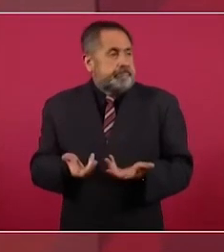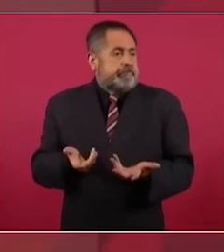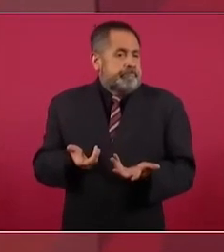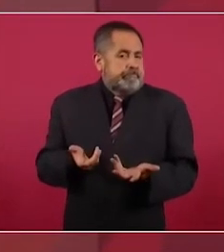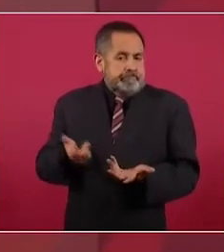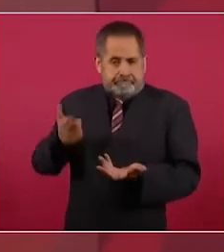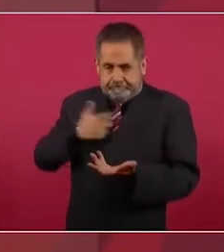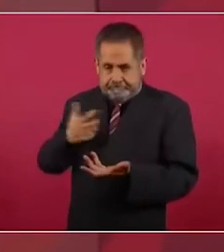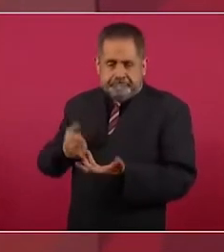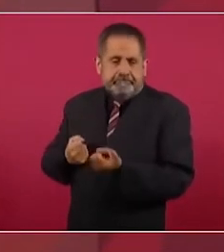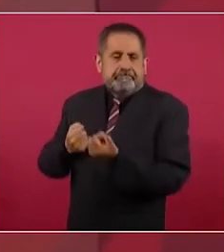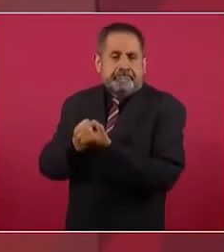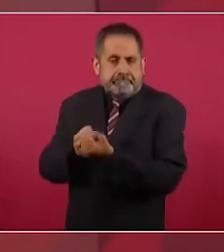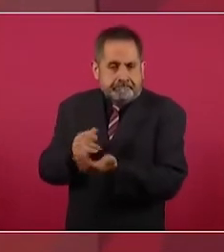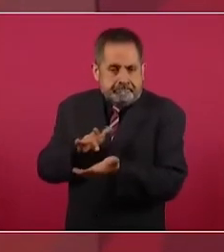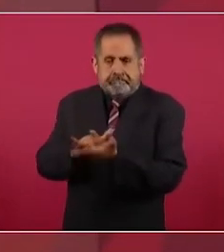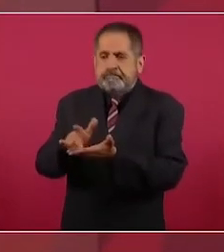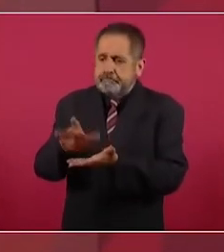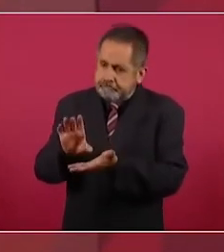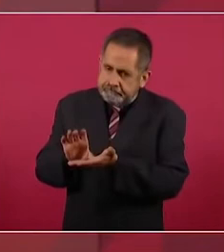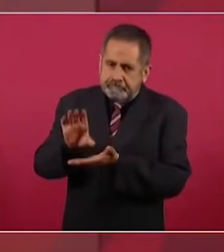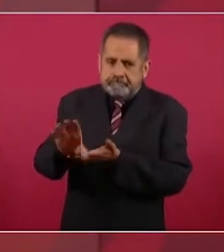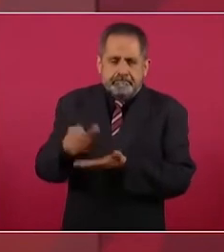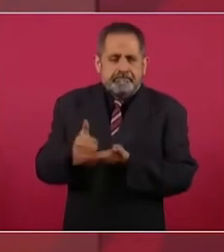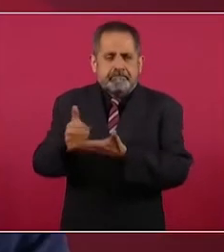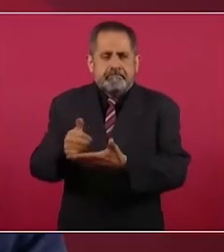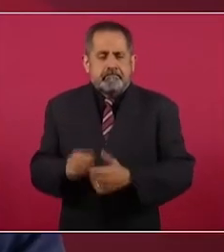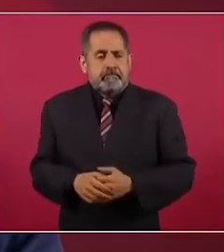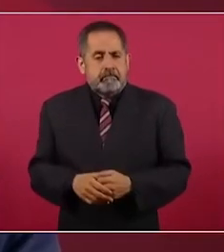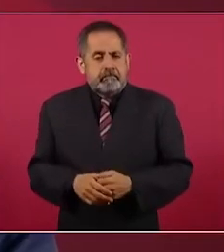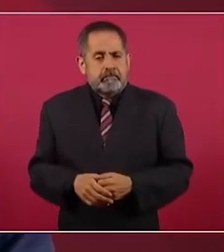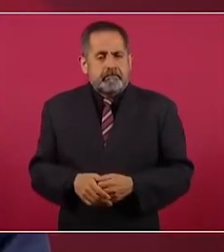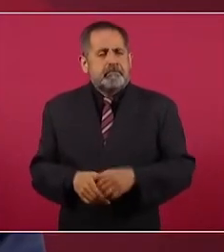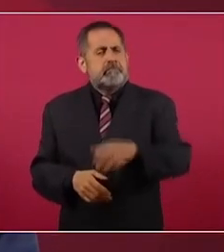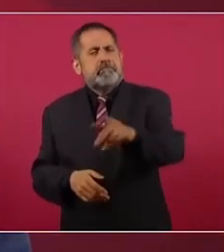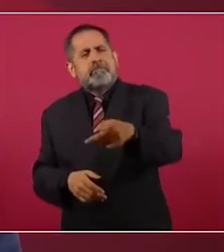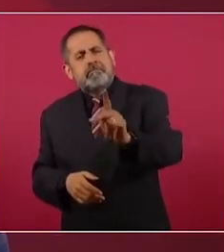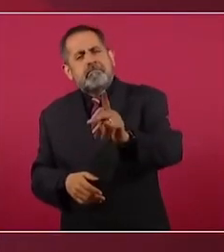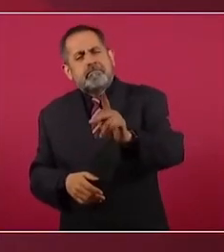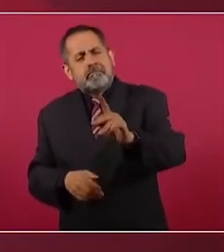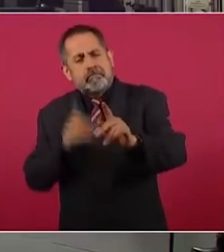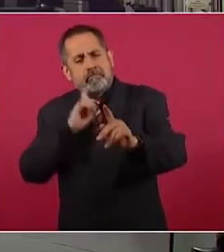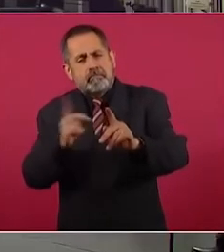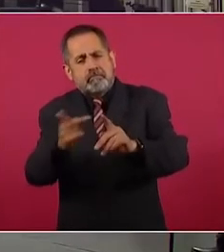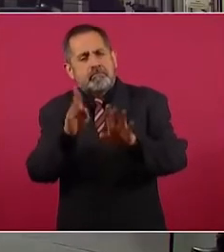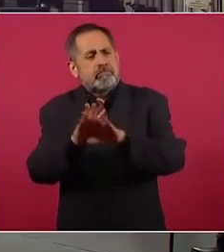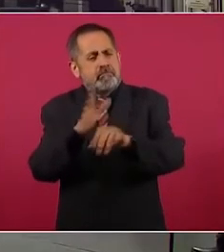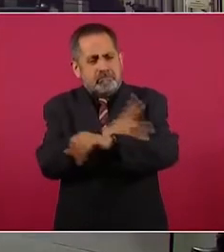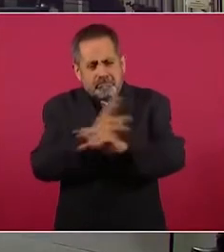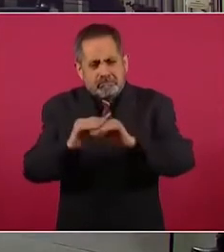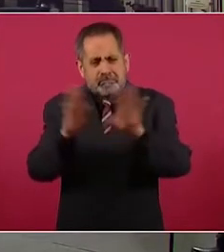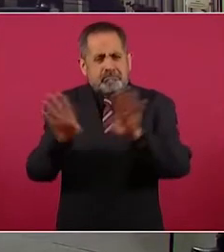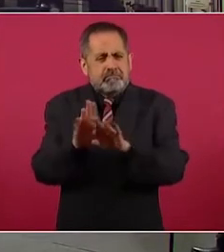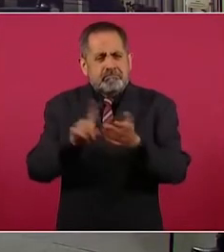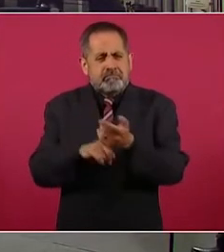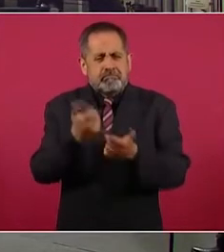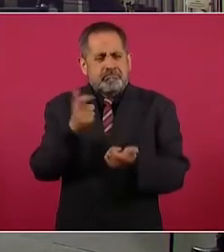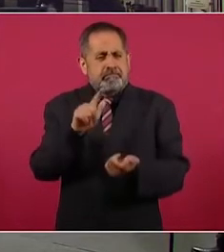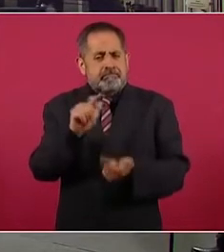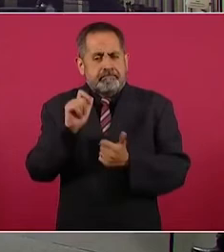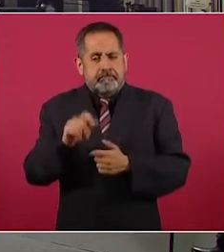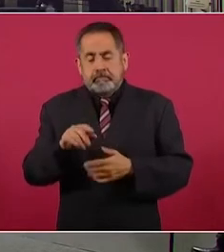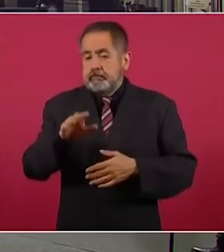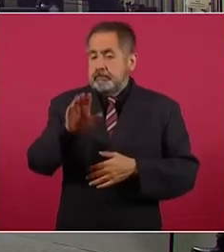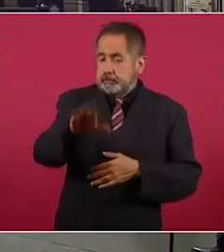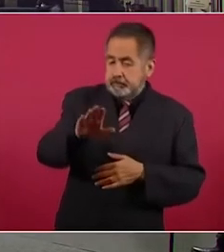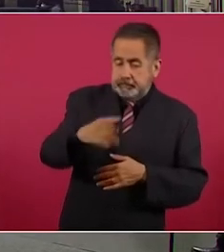entonces ahí intervenimos y ayudamos. ¿Pero cómo se podría dar la transparencia para saber realmente cómo se canalizan esos recursos? En el caso de